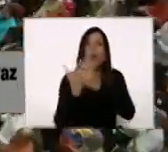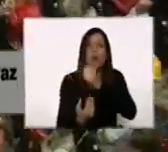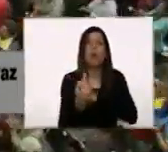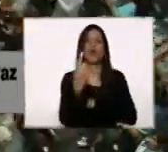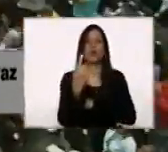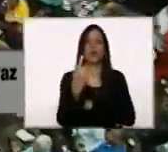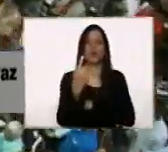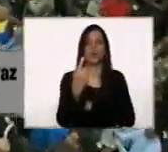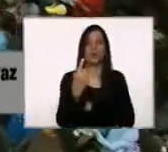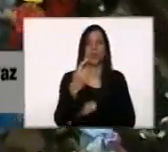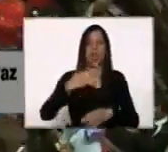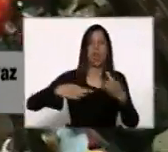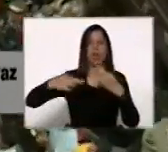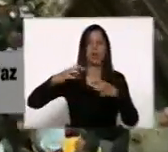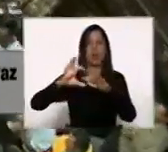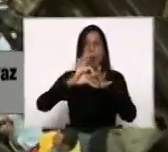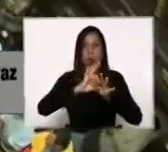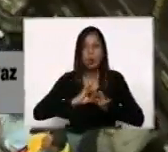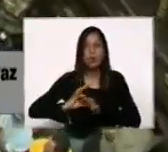Revolucionaria.